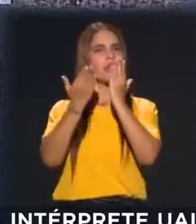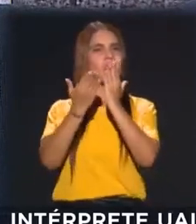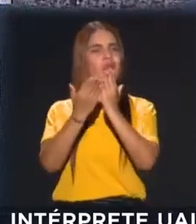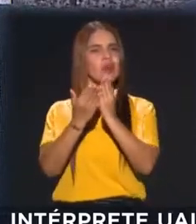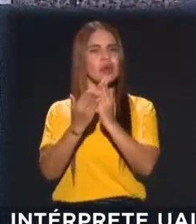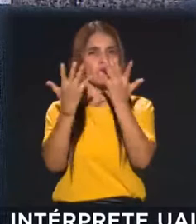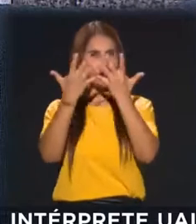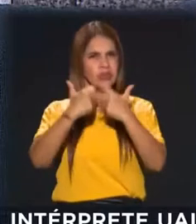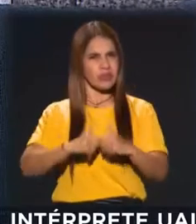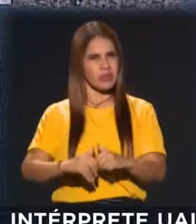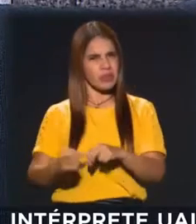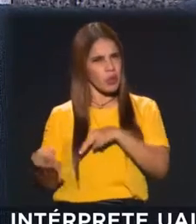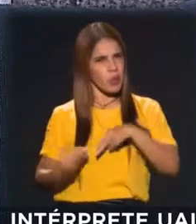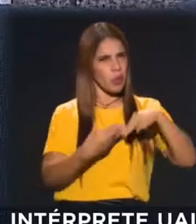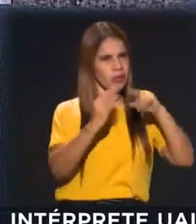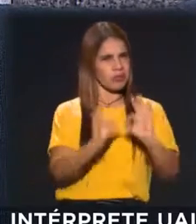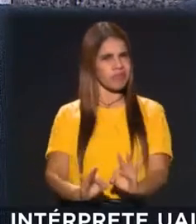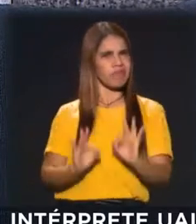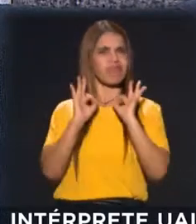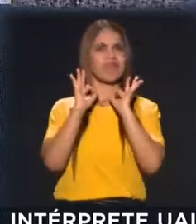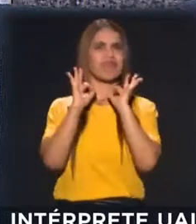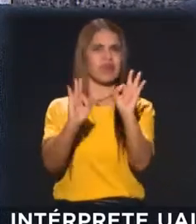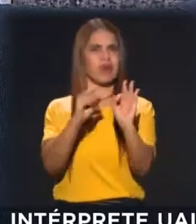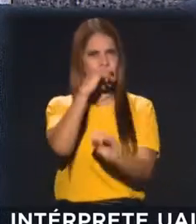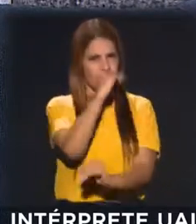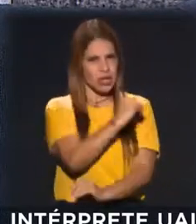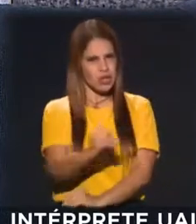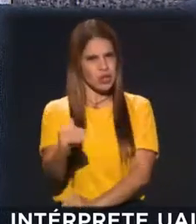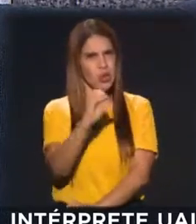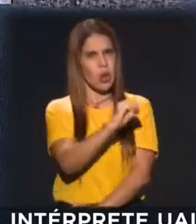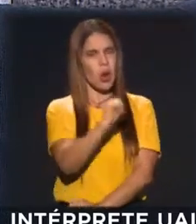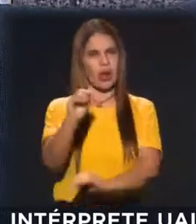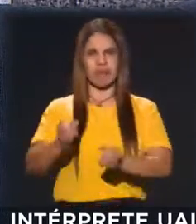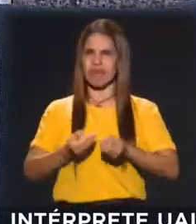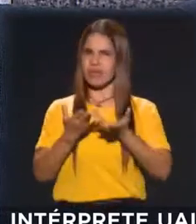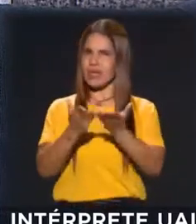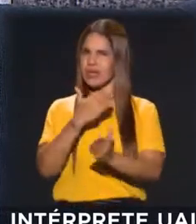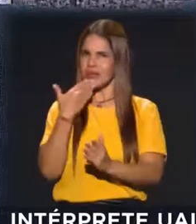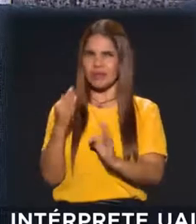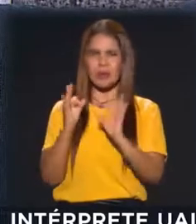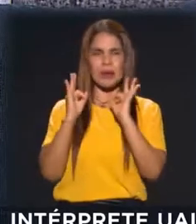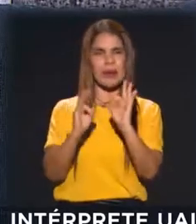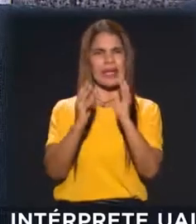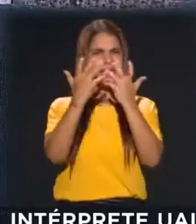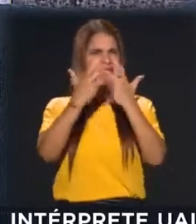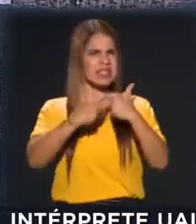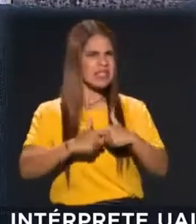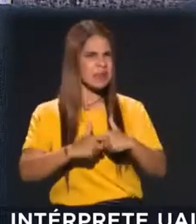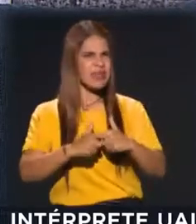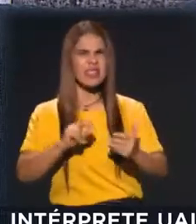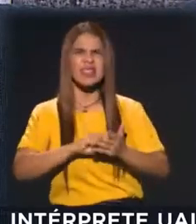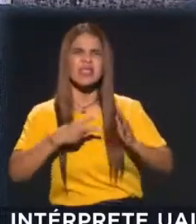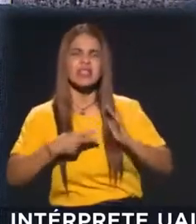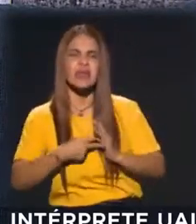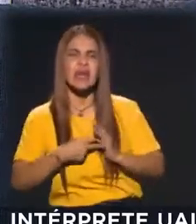sistema educativo que esté a la altura de los niños y de las niñas. Y esa cosa que nosotros llamamos sistema solo va a